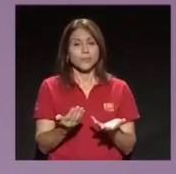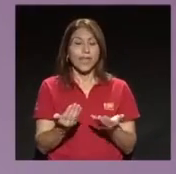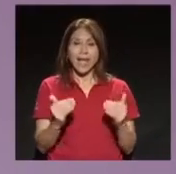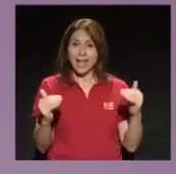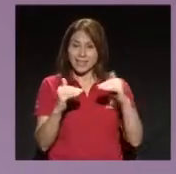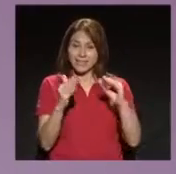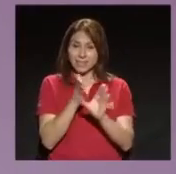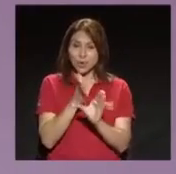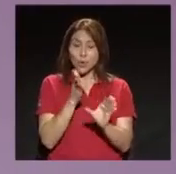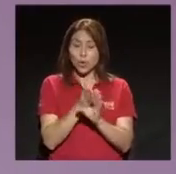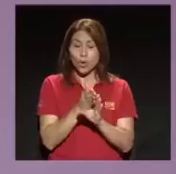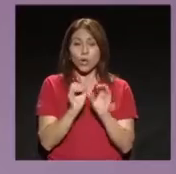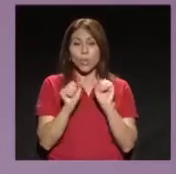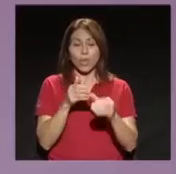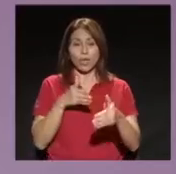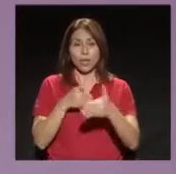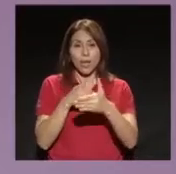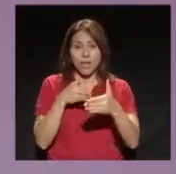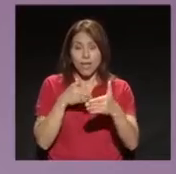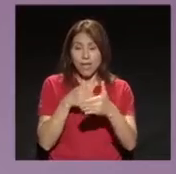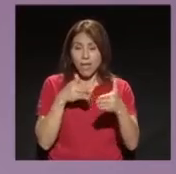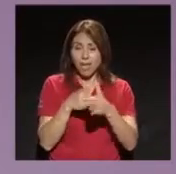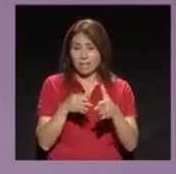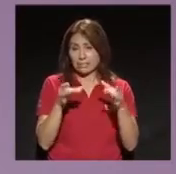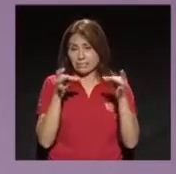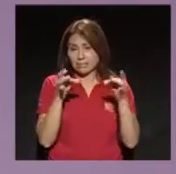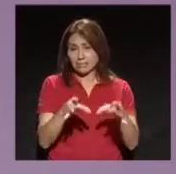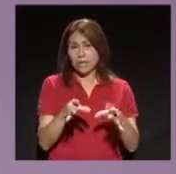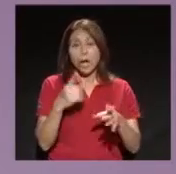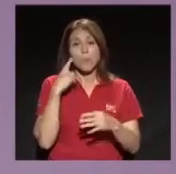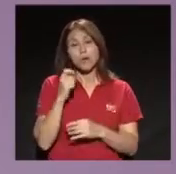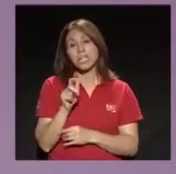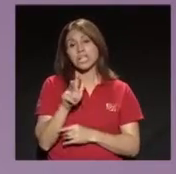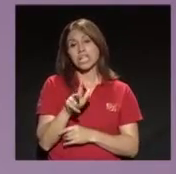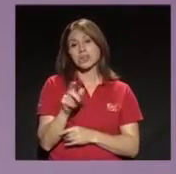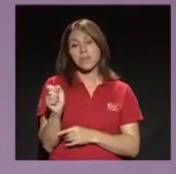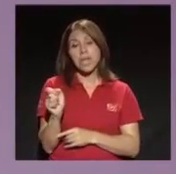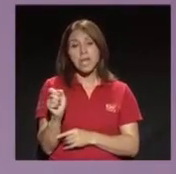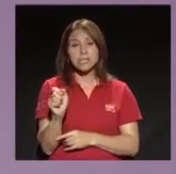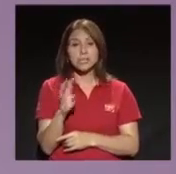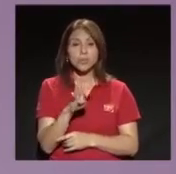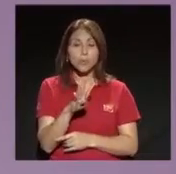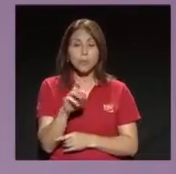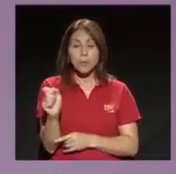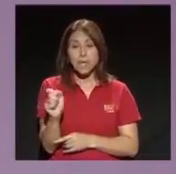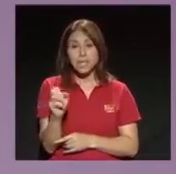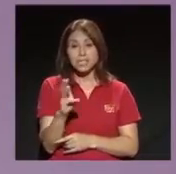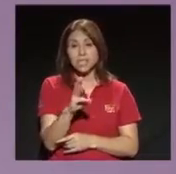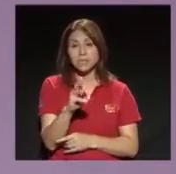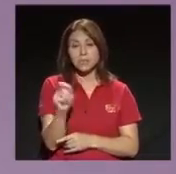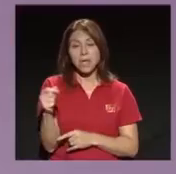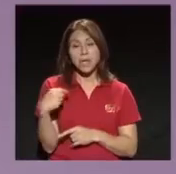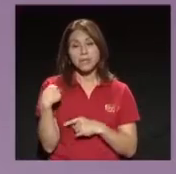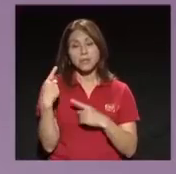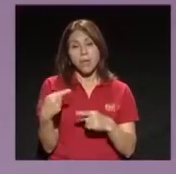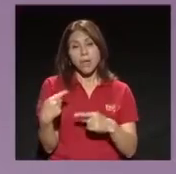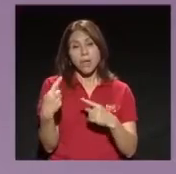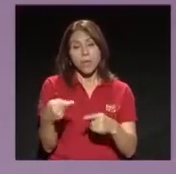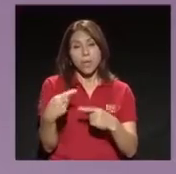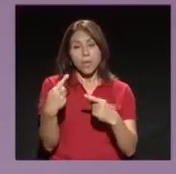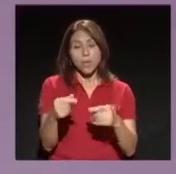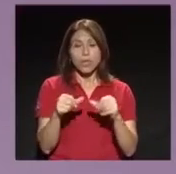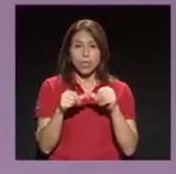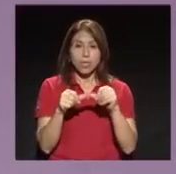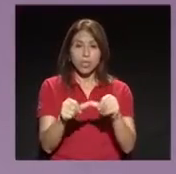nivel psicológico son muy graves, porque pasan meses, 3 meses, 4 meses, 6 meses, y la información sigue ahí y seguir recibiendo los